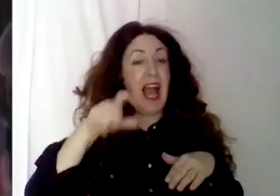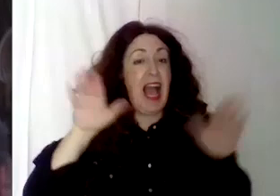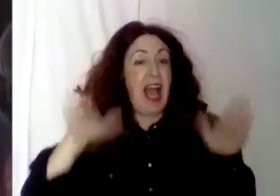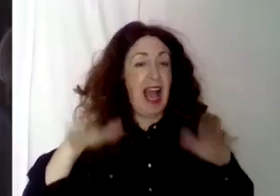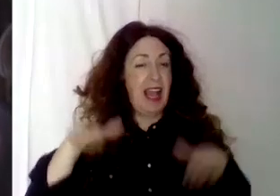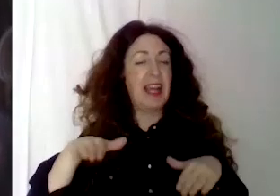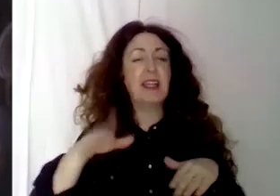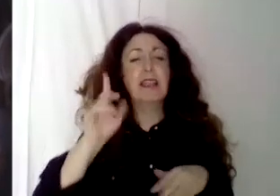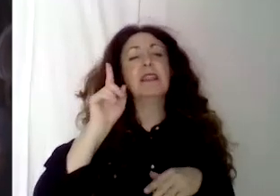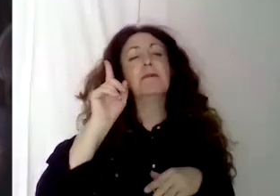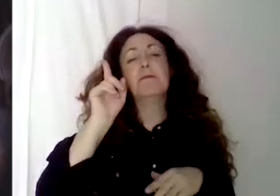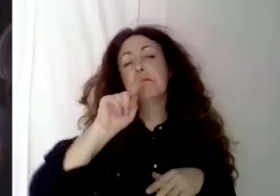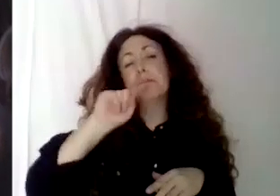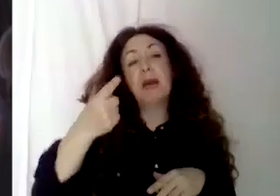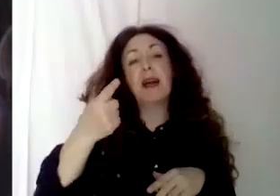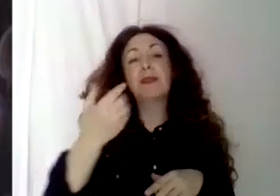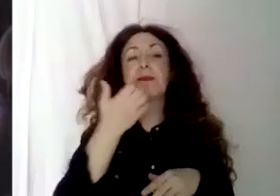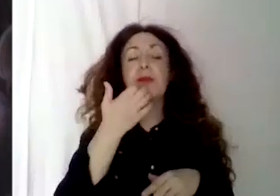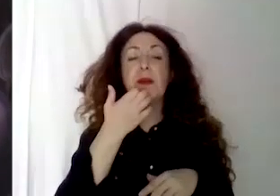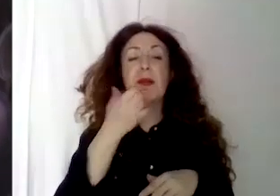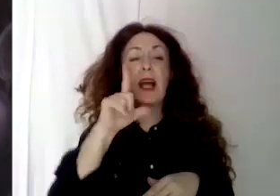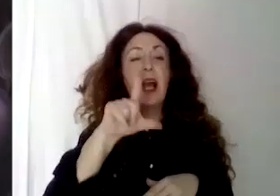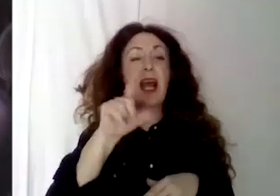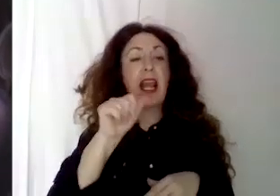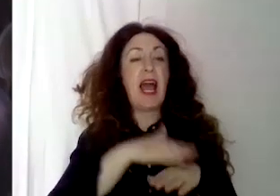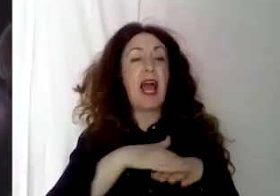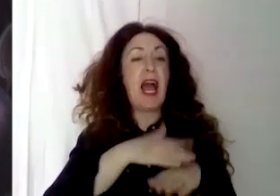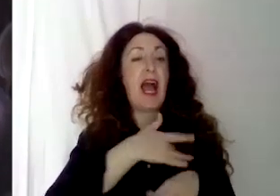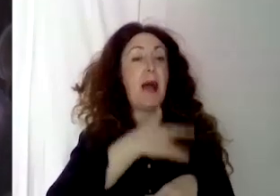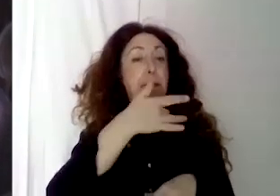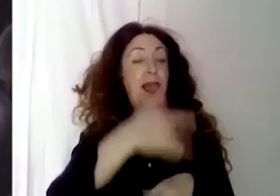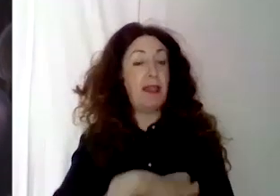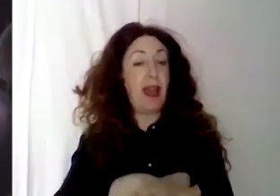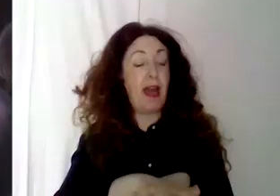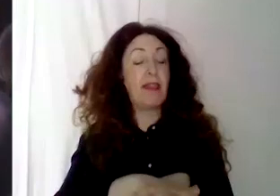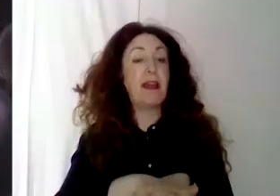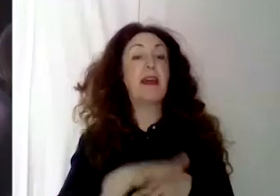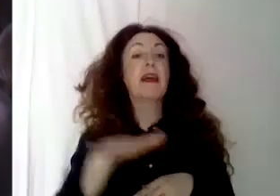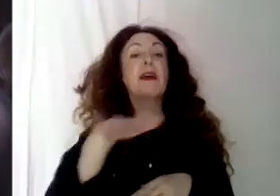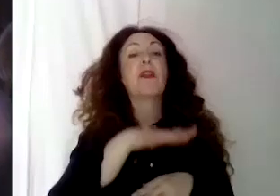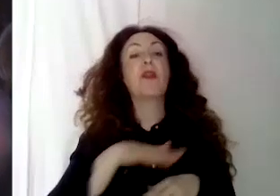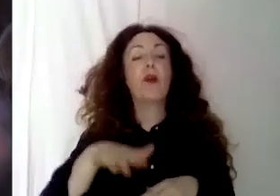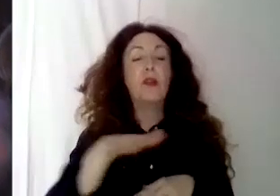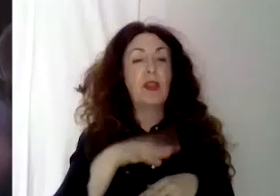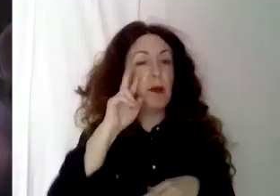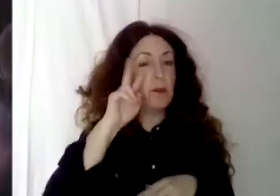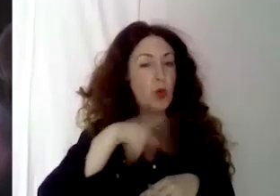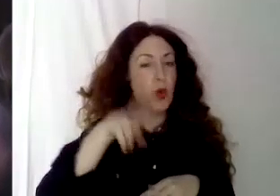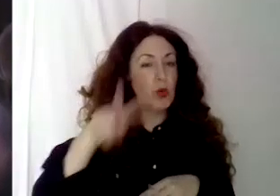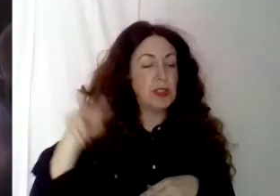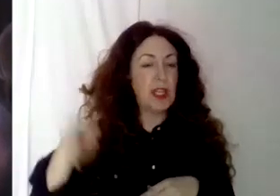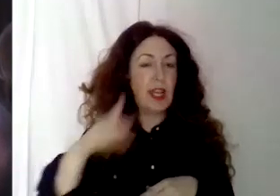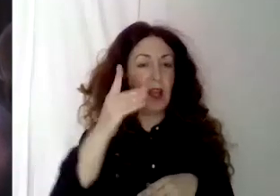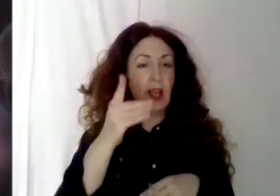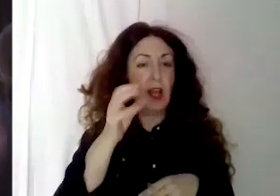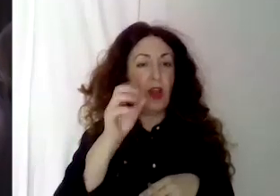últimas, la Piedad Florentina, que está en el Museo del Duomo, de la Ópera del Duomo. Y,